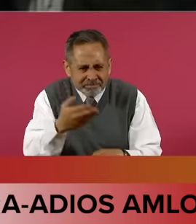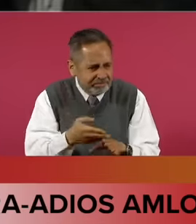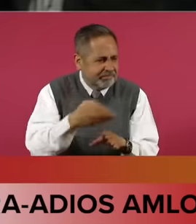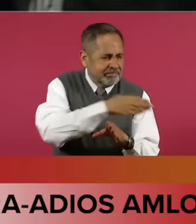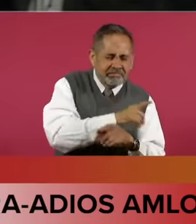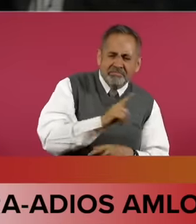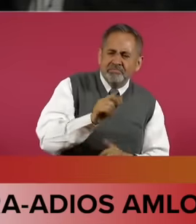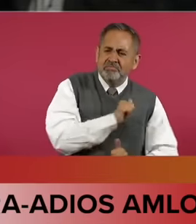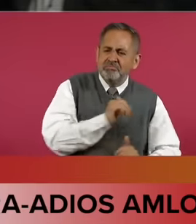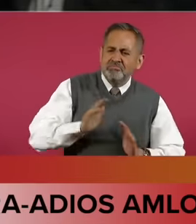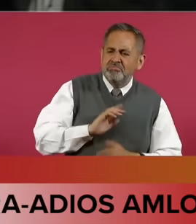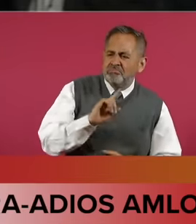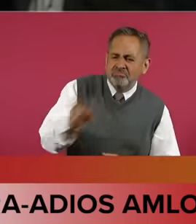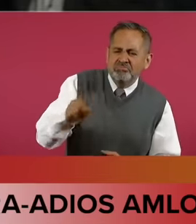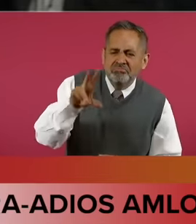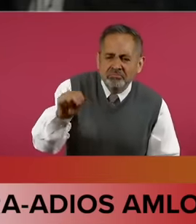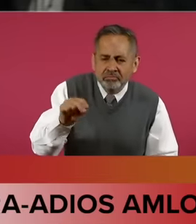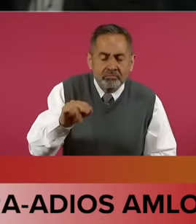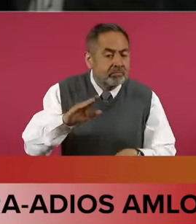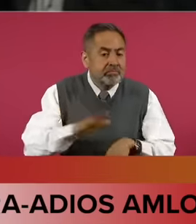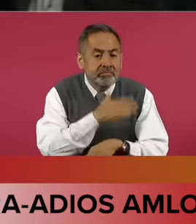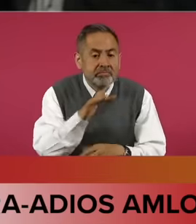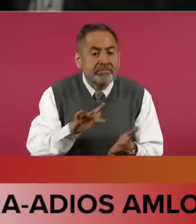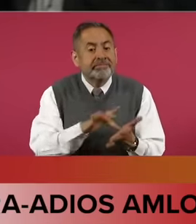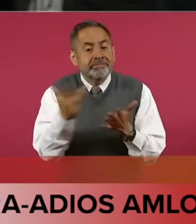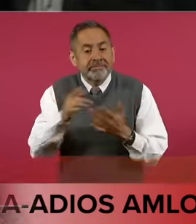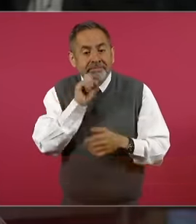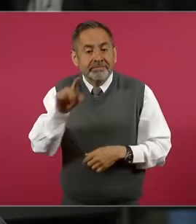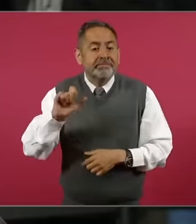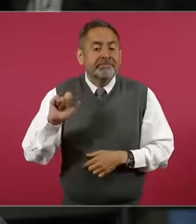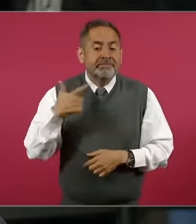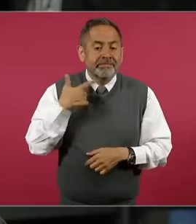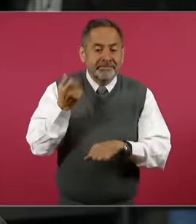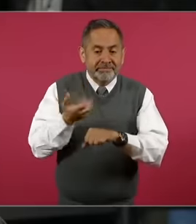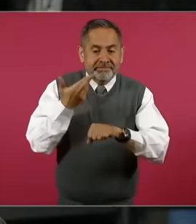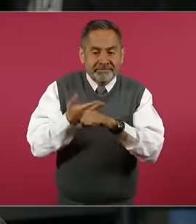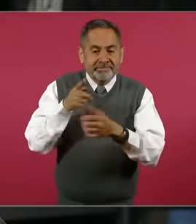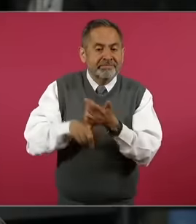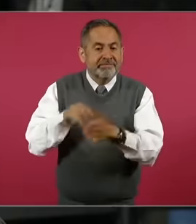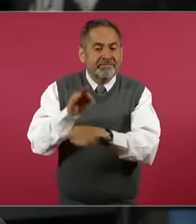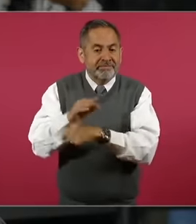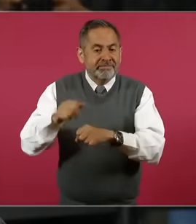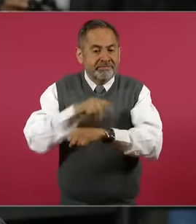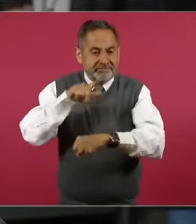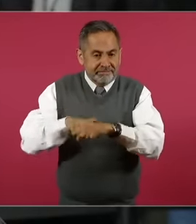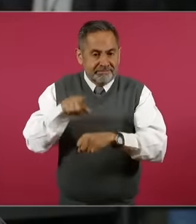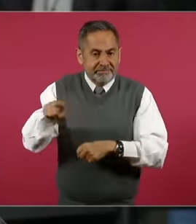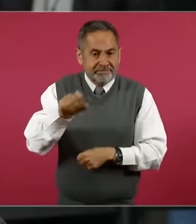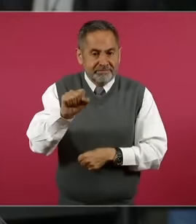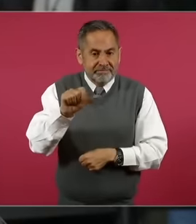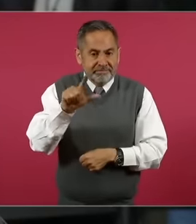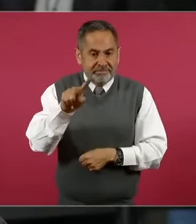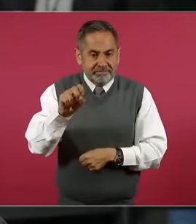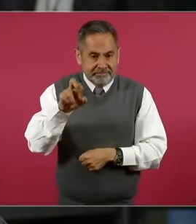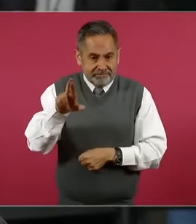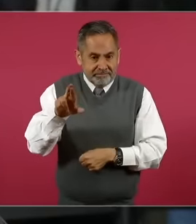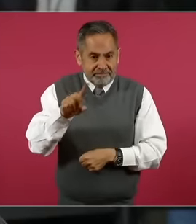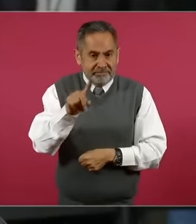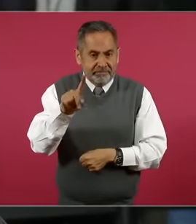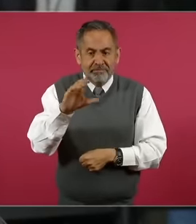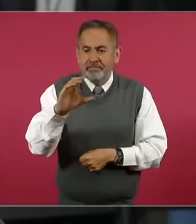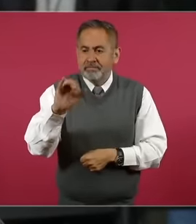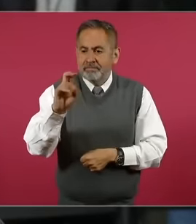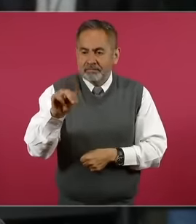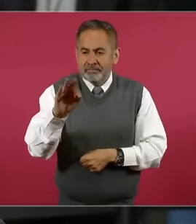señalaba al ejército es gracias al exsecretario de la Defensa Nacional, Salvador Cienfuegos, porque